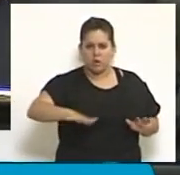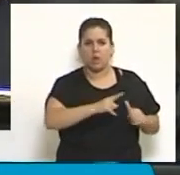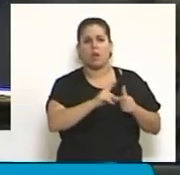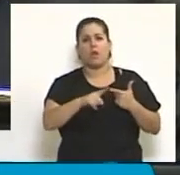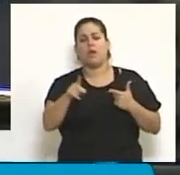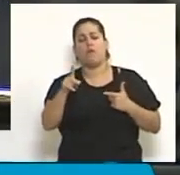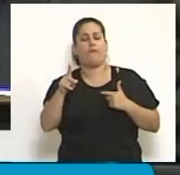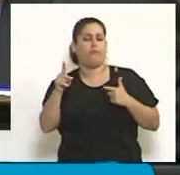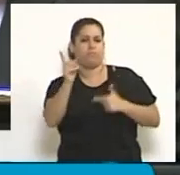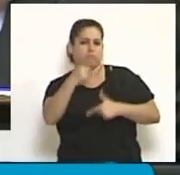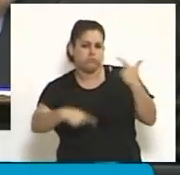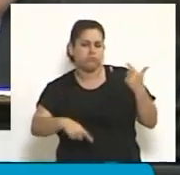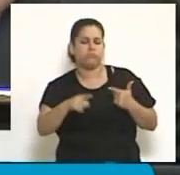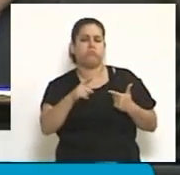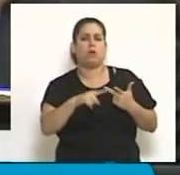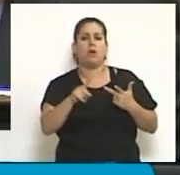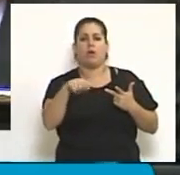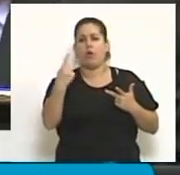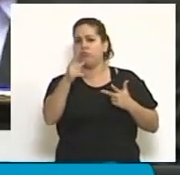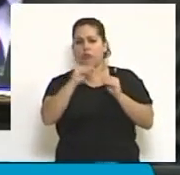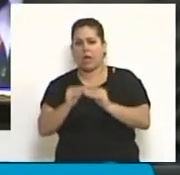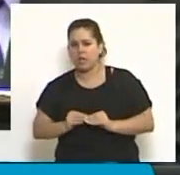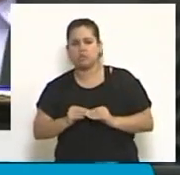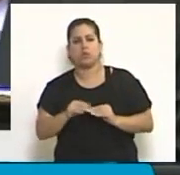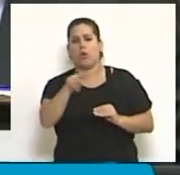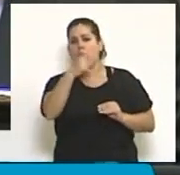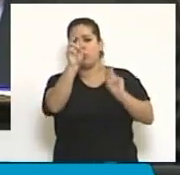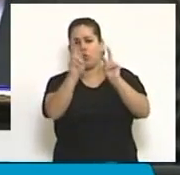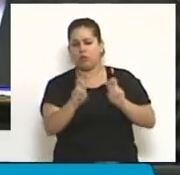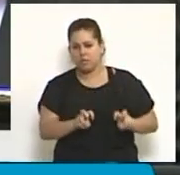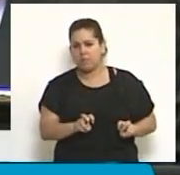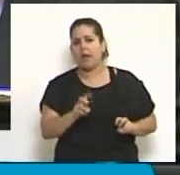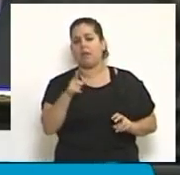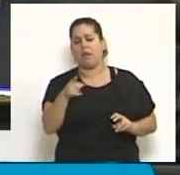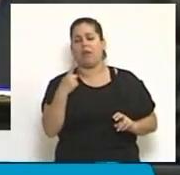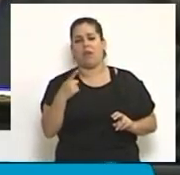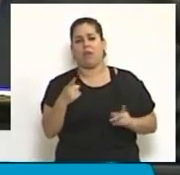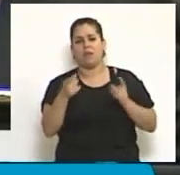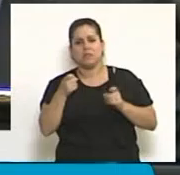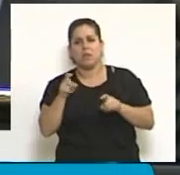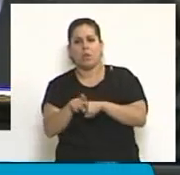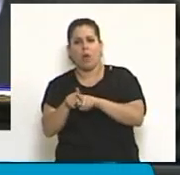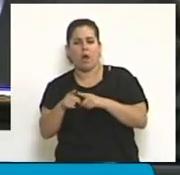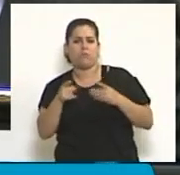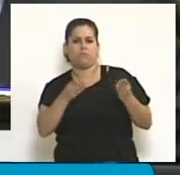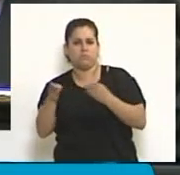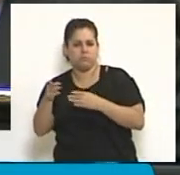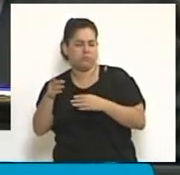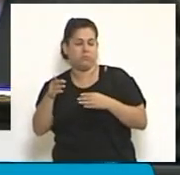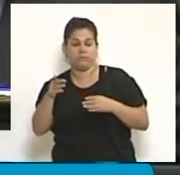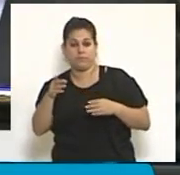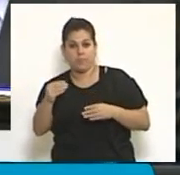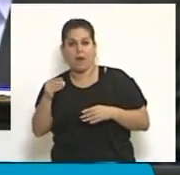de fenómenos involucrados, conexión con otros casos y demás cuestiones que lo hagan aconsejable para una mayor eficiencia